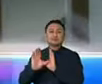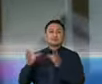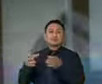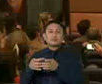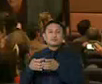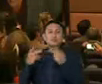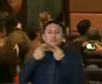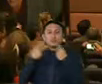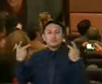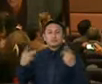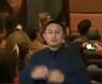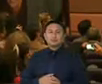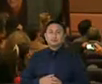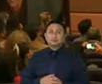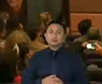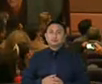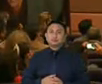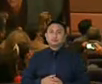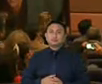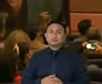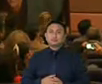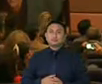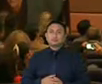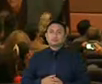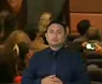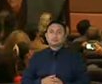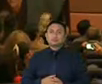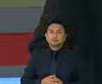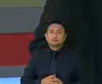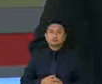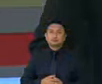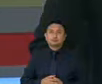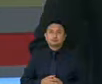público, informó Priscila Cadena.